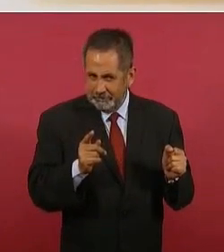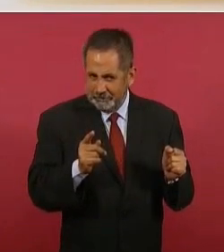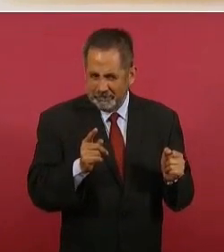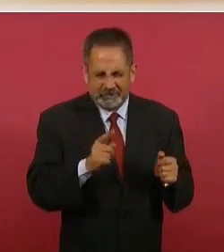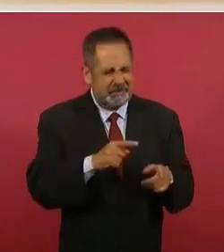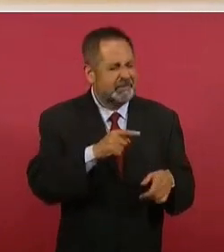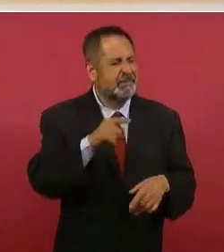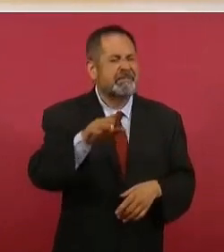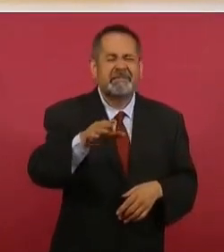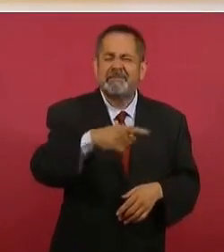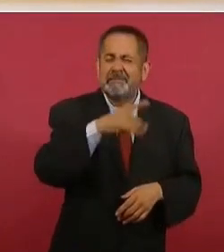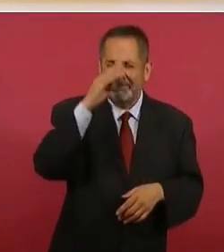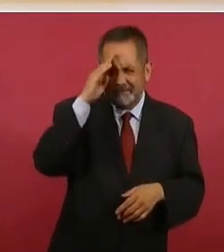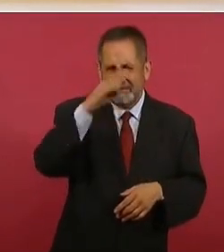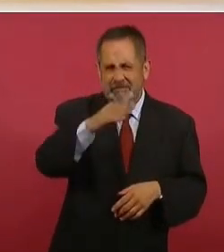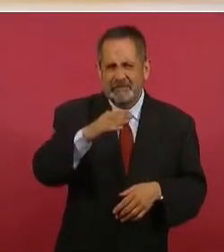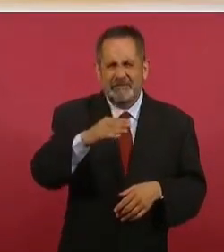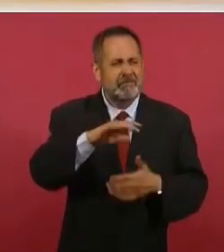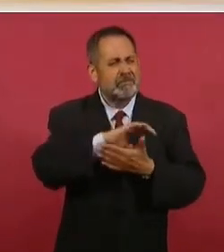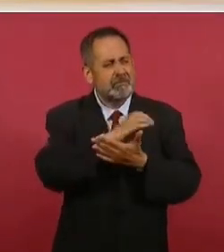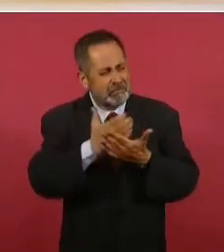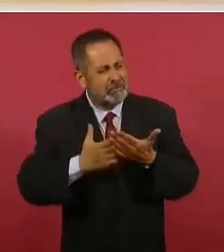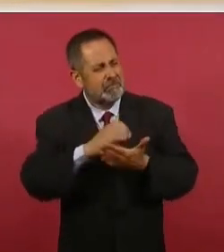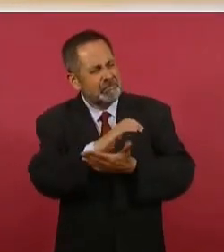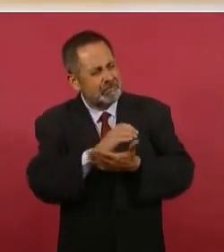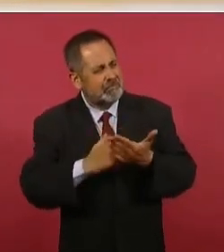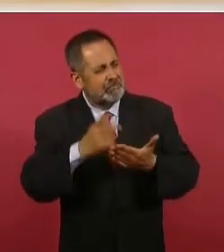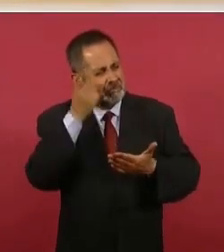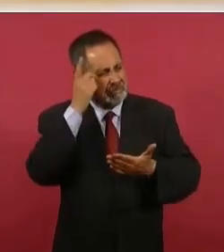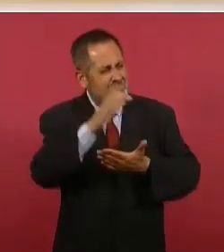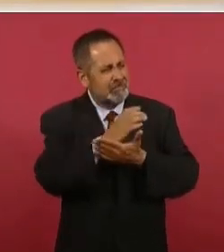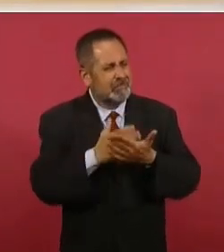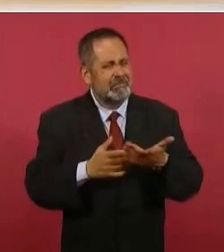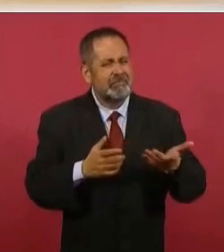el señor que recibía muchos contratos.